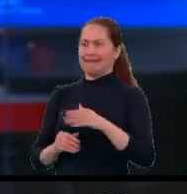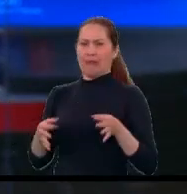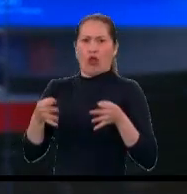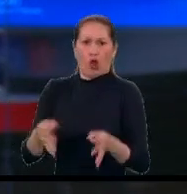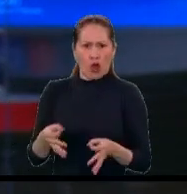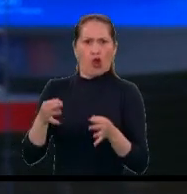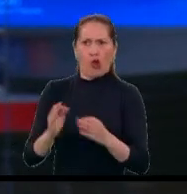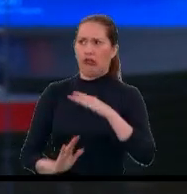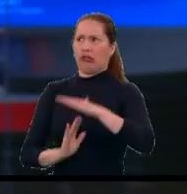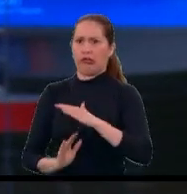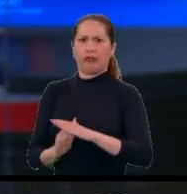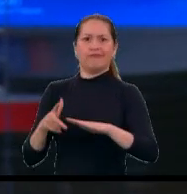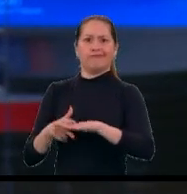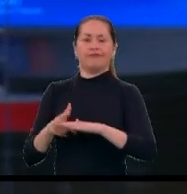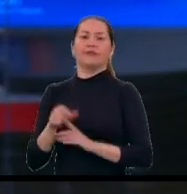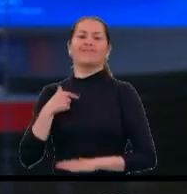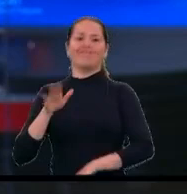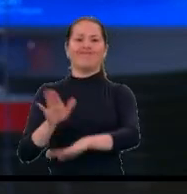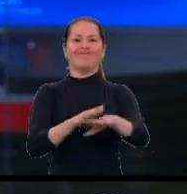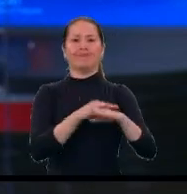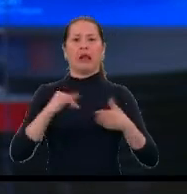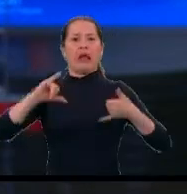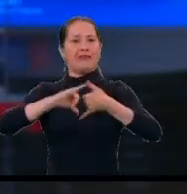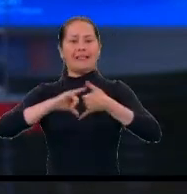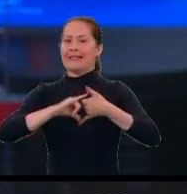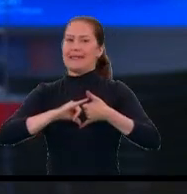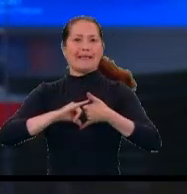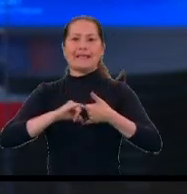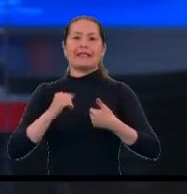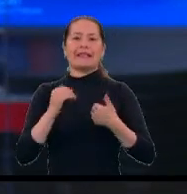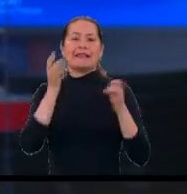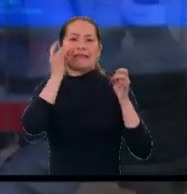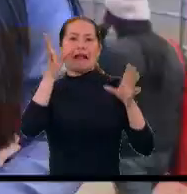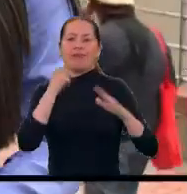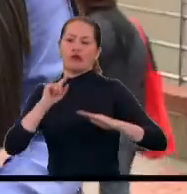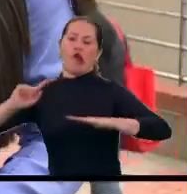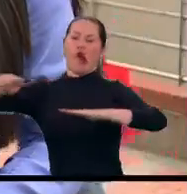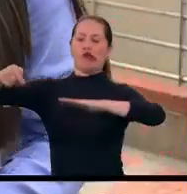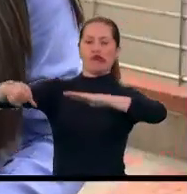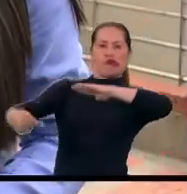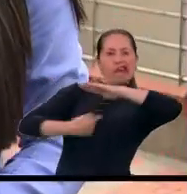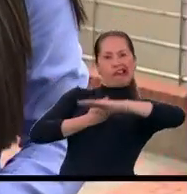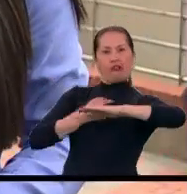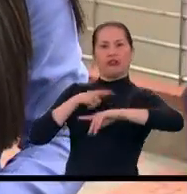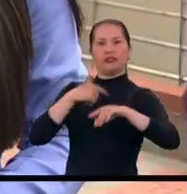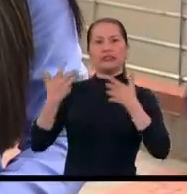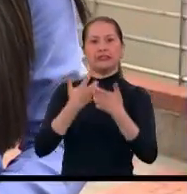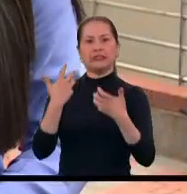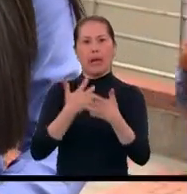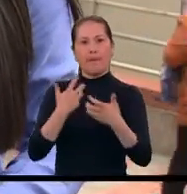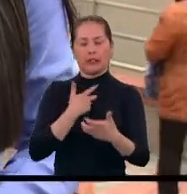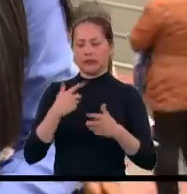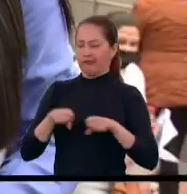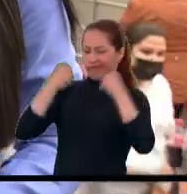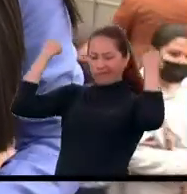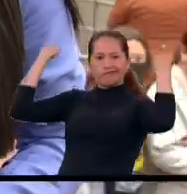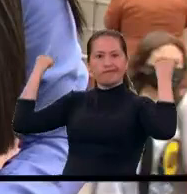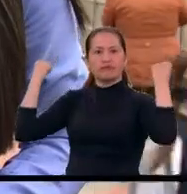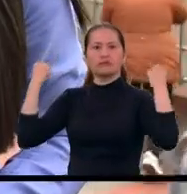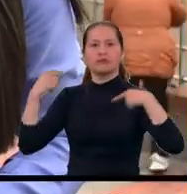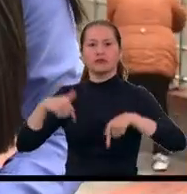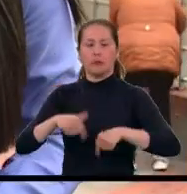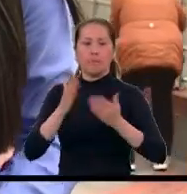luego de que la institución informara que fue víctima de un presunto ataque cibernético. Nicole Huitrago, ¿qué servicios están afectando y qué dice la